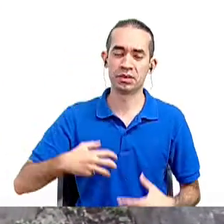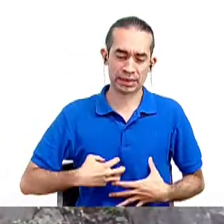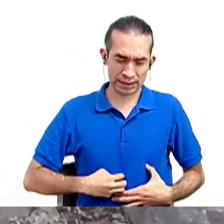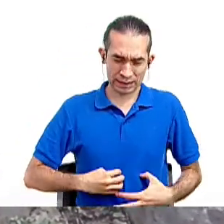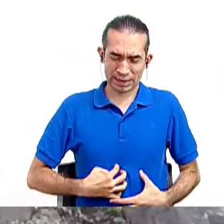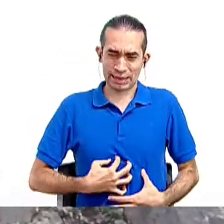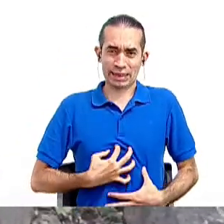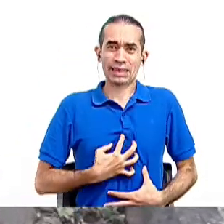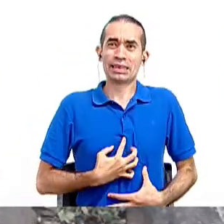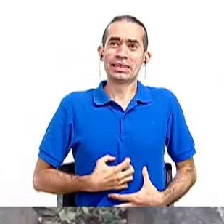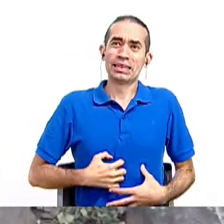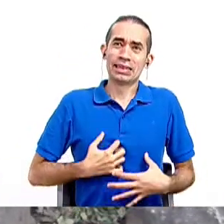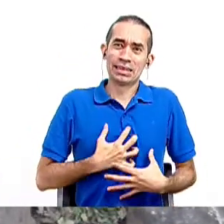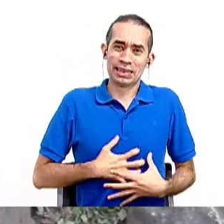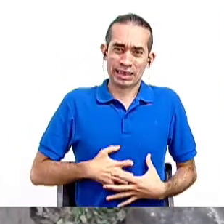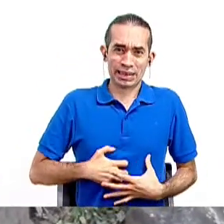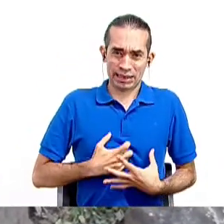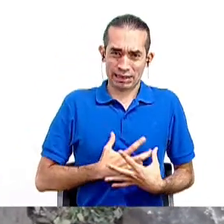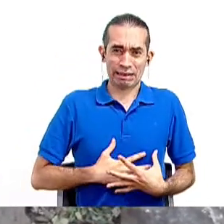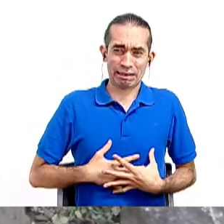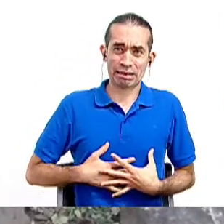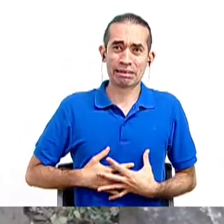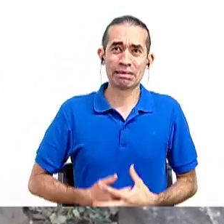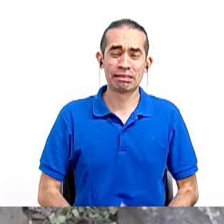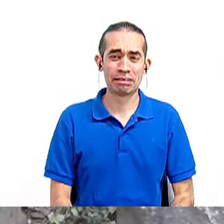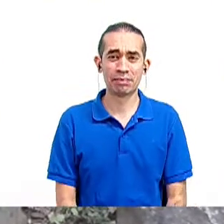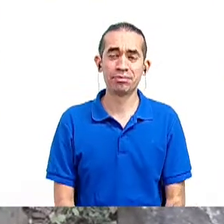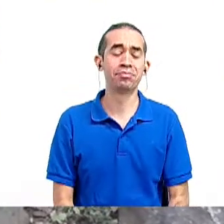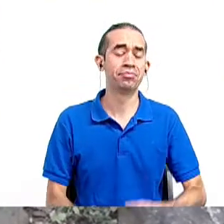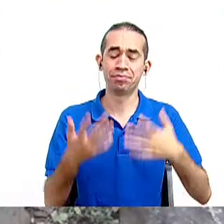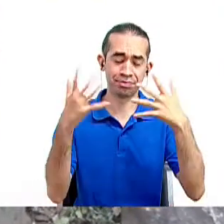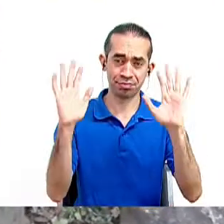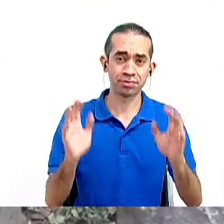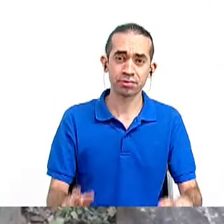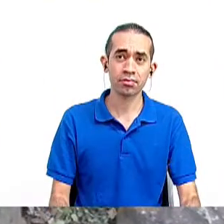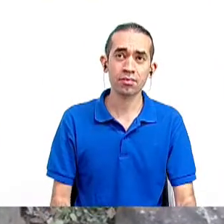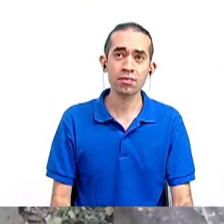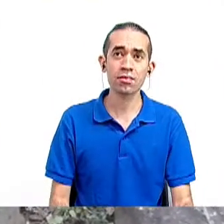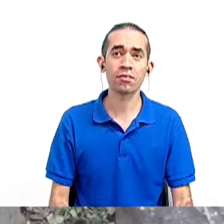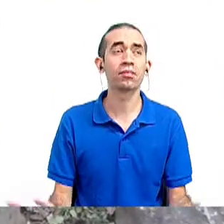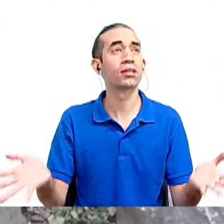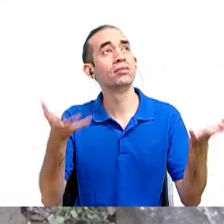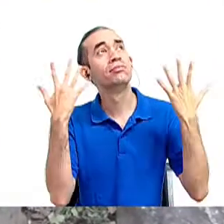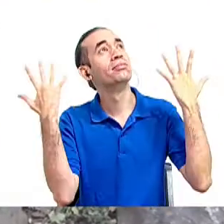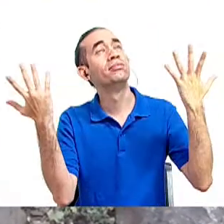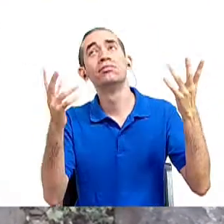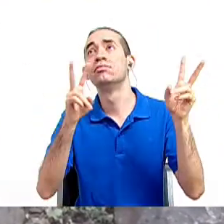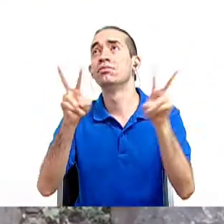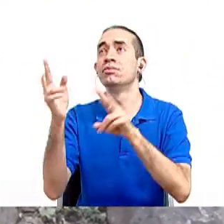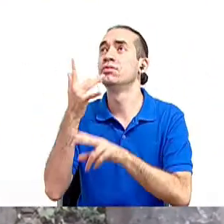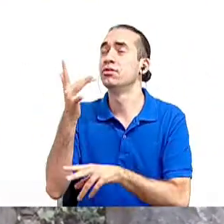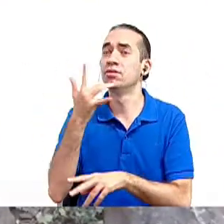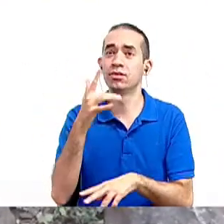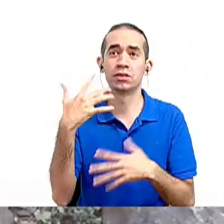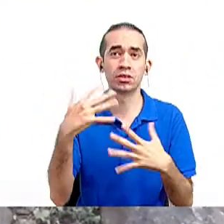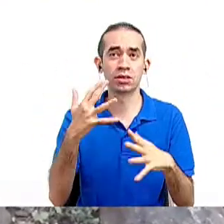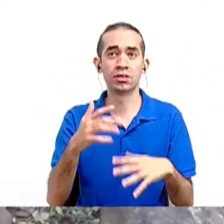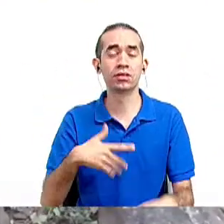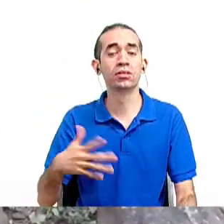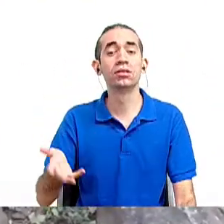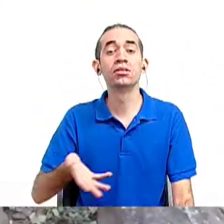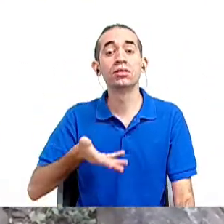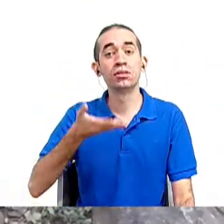siento como que tengo acidez. Pero bueno, aquí se siente riquísimo. Qué vacilón, ¿verdad? Si yo